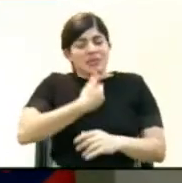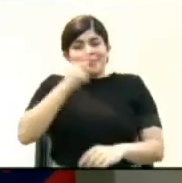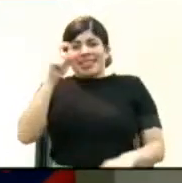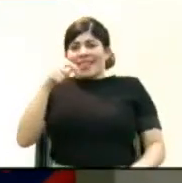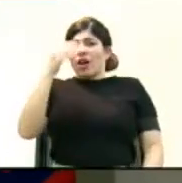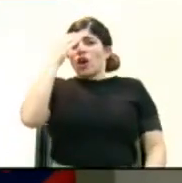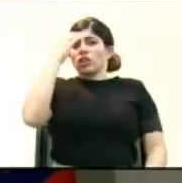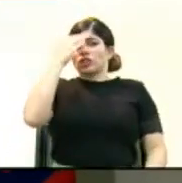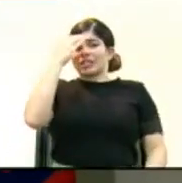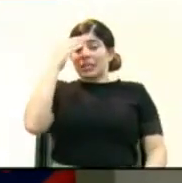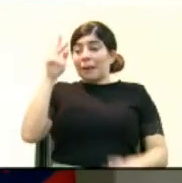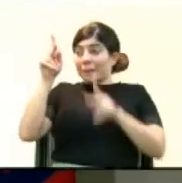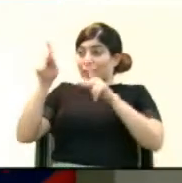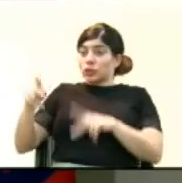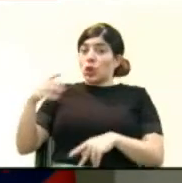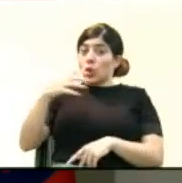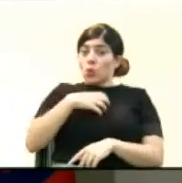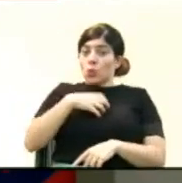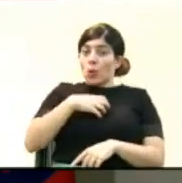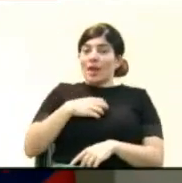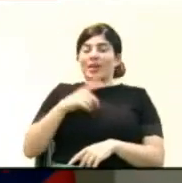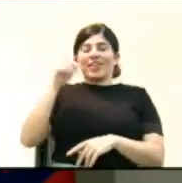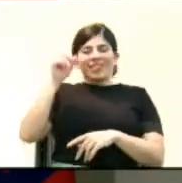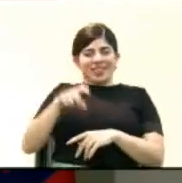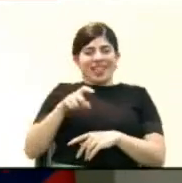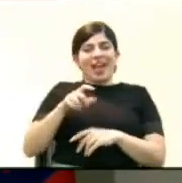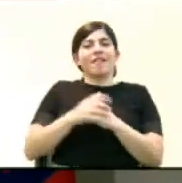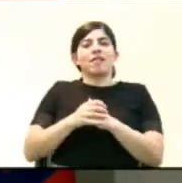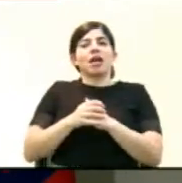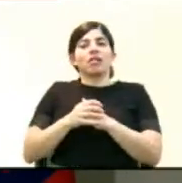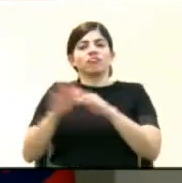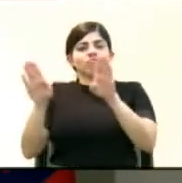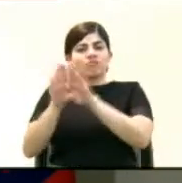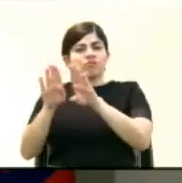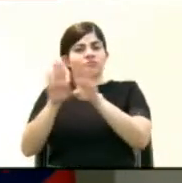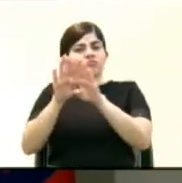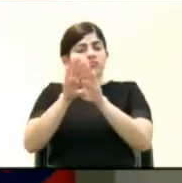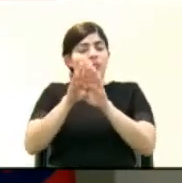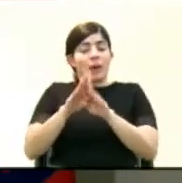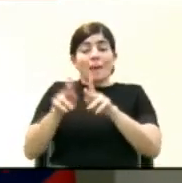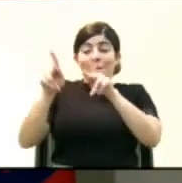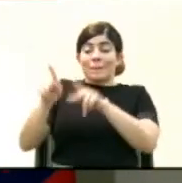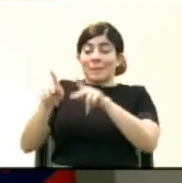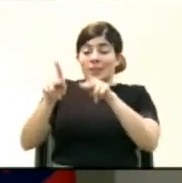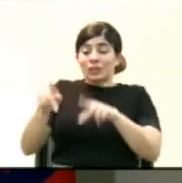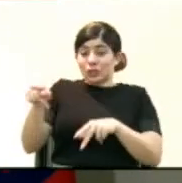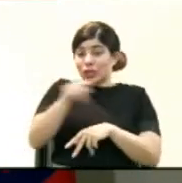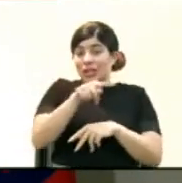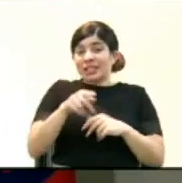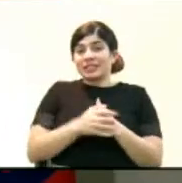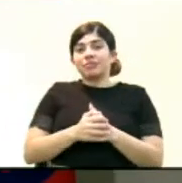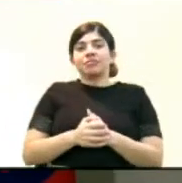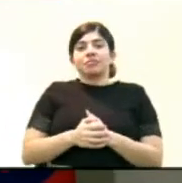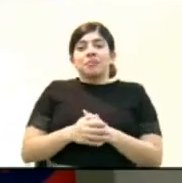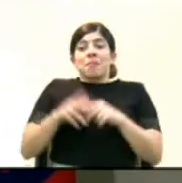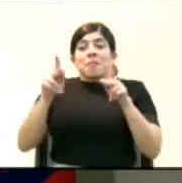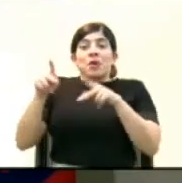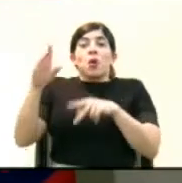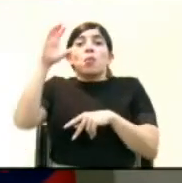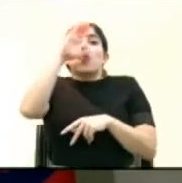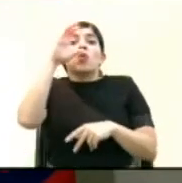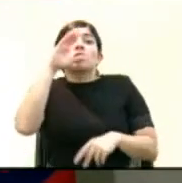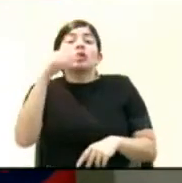que entre los propietarios pues de alguna manera bloqueemos a las personas que están buscando estos